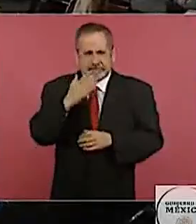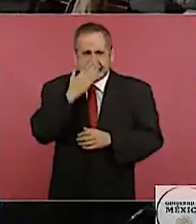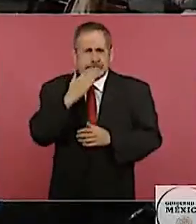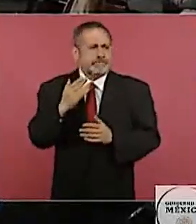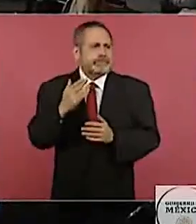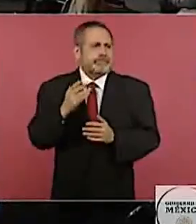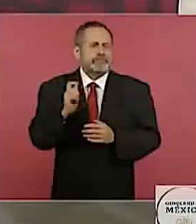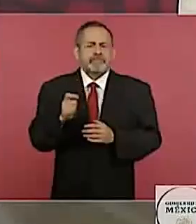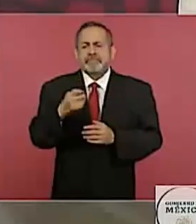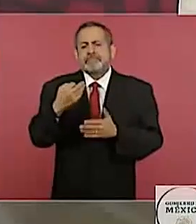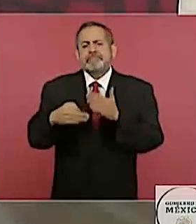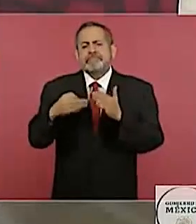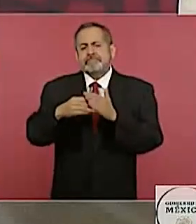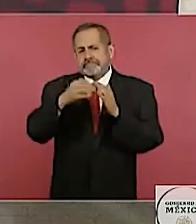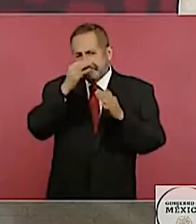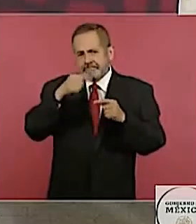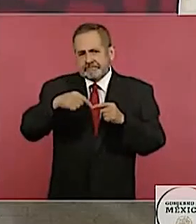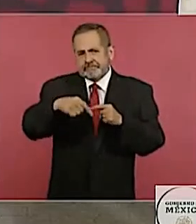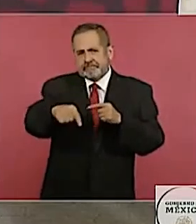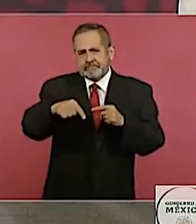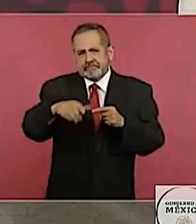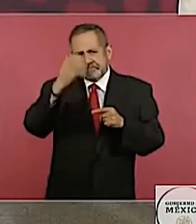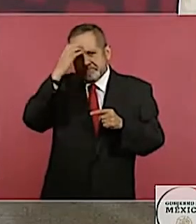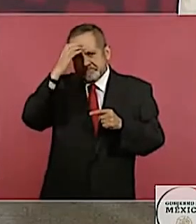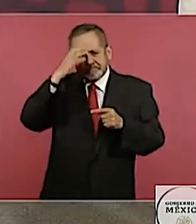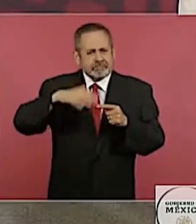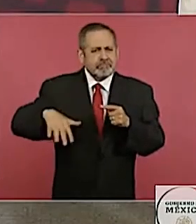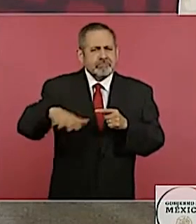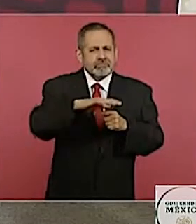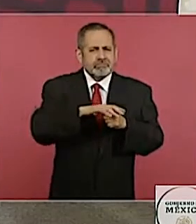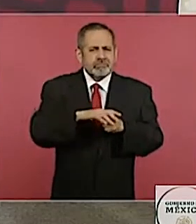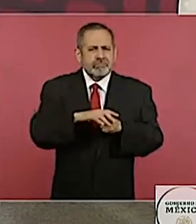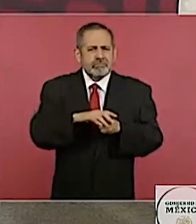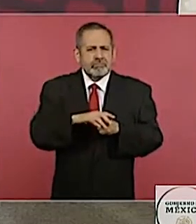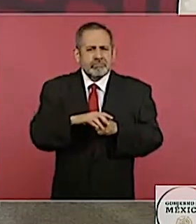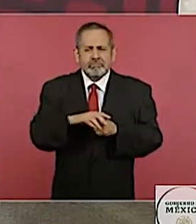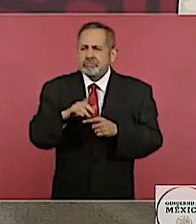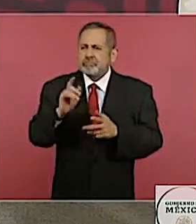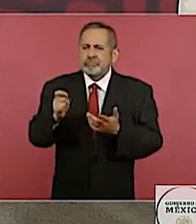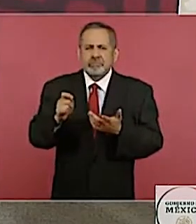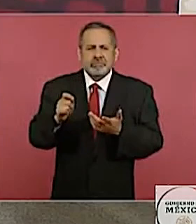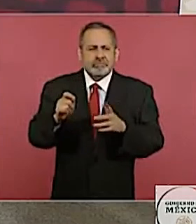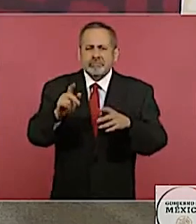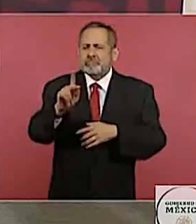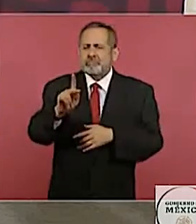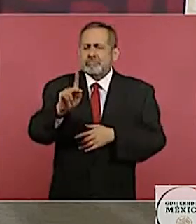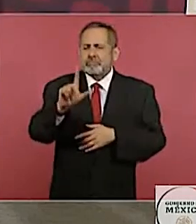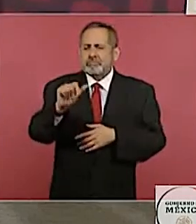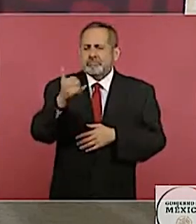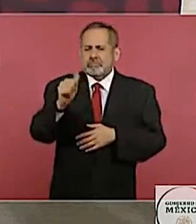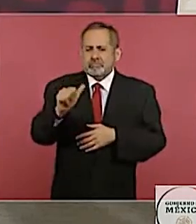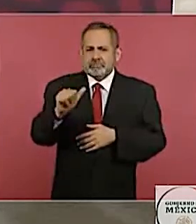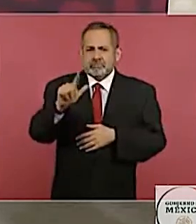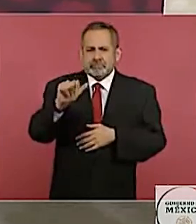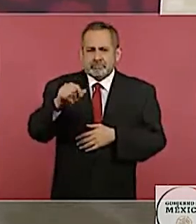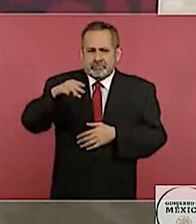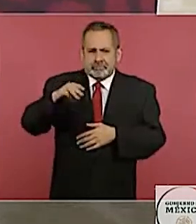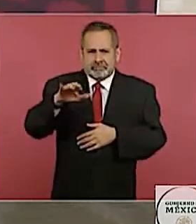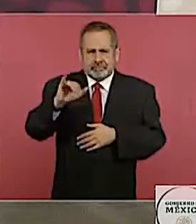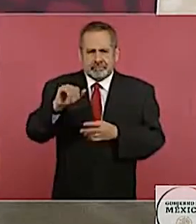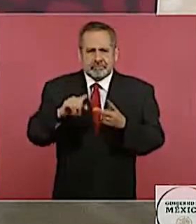ya lo que es el área de conocida aquí como las los regiones barrios playas La mira y